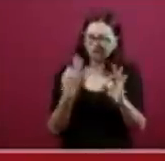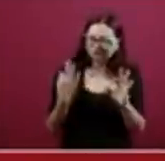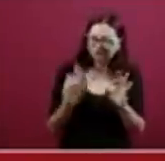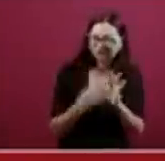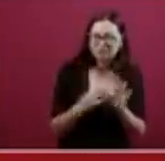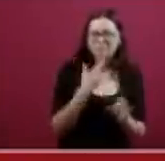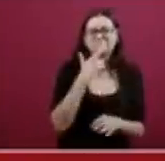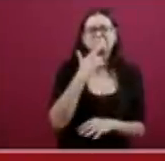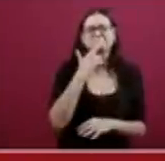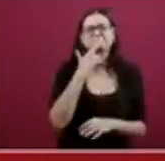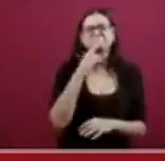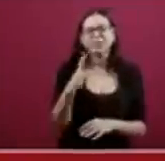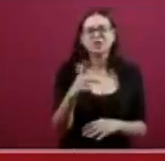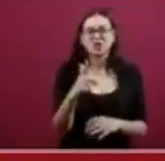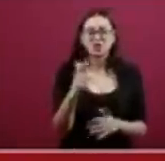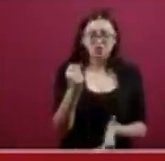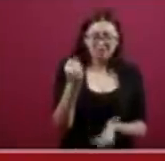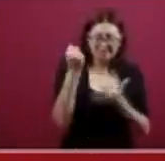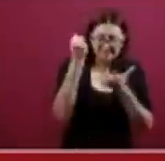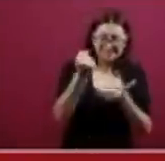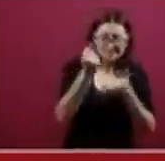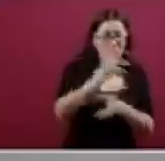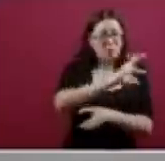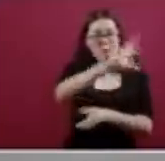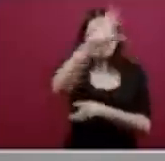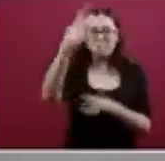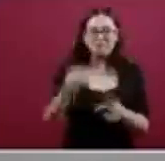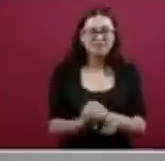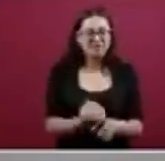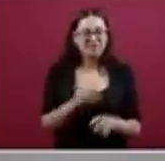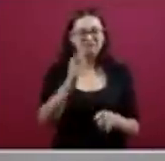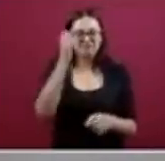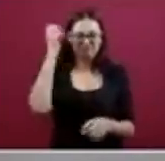y que llegue completa la ayuda.